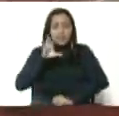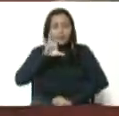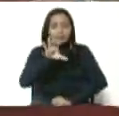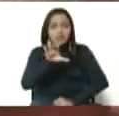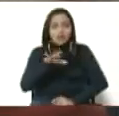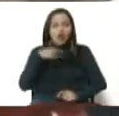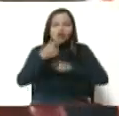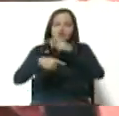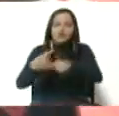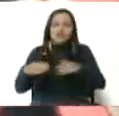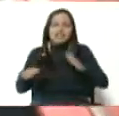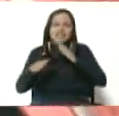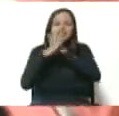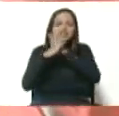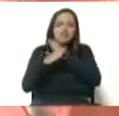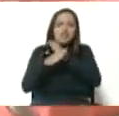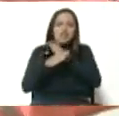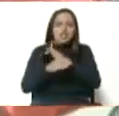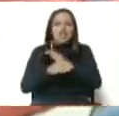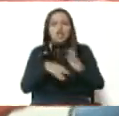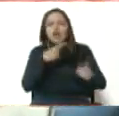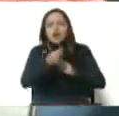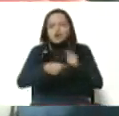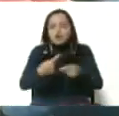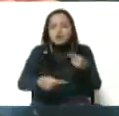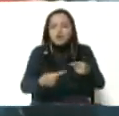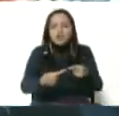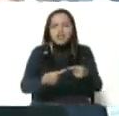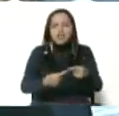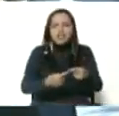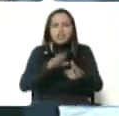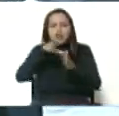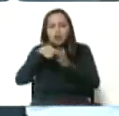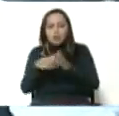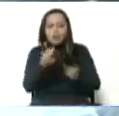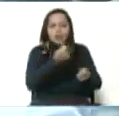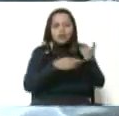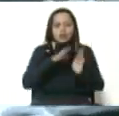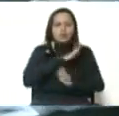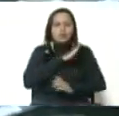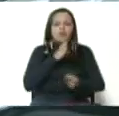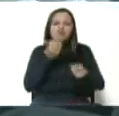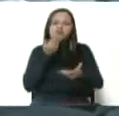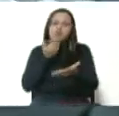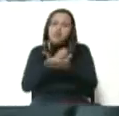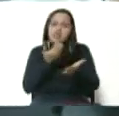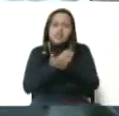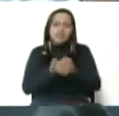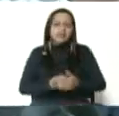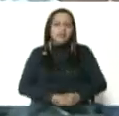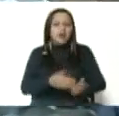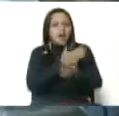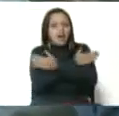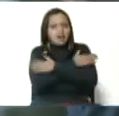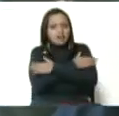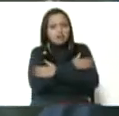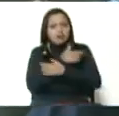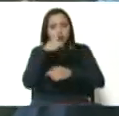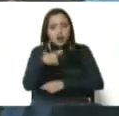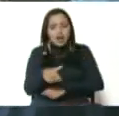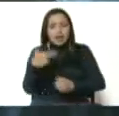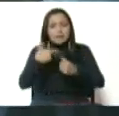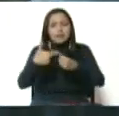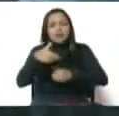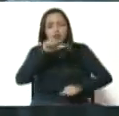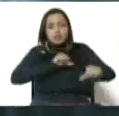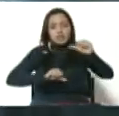esas sanciones y producto del despilfarro de nuestros recursos. Muchísimas gracias, camarada. Un abrazo desde la Petroquímica